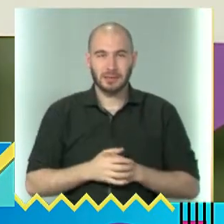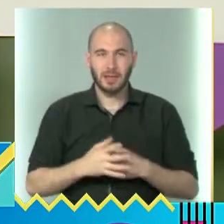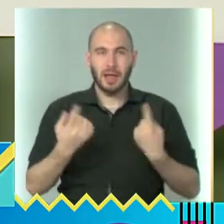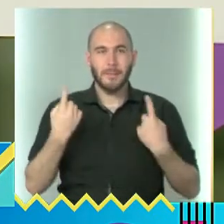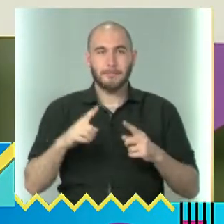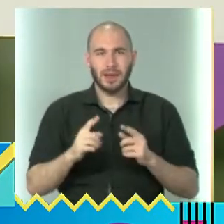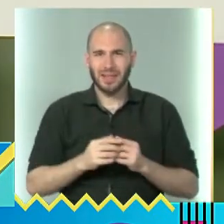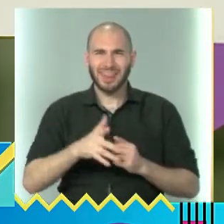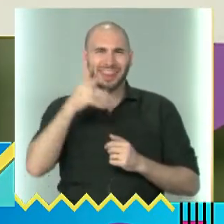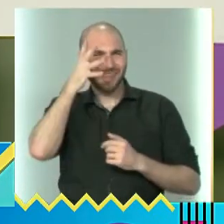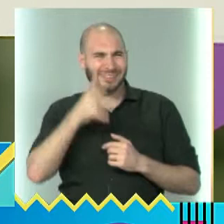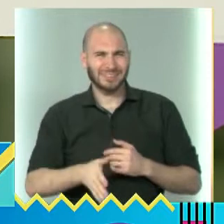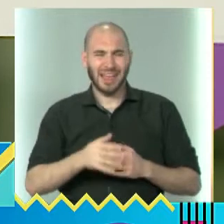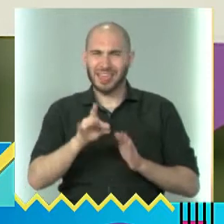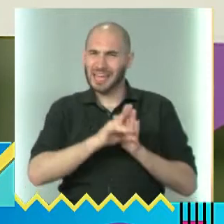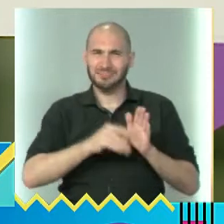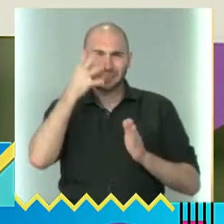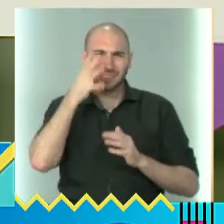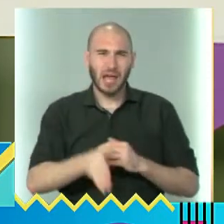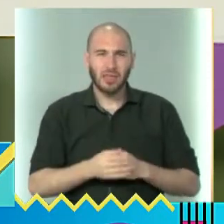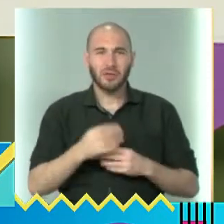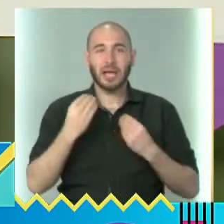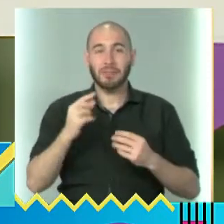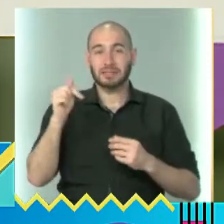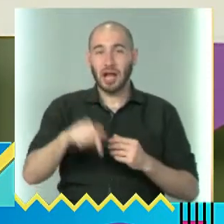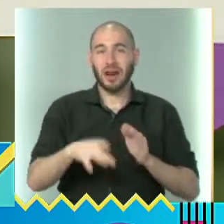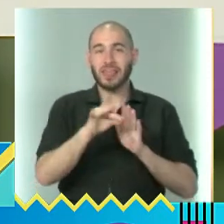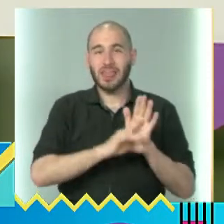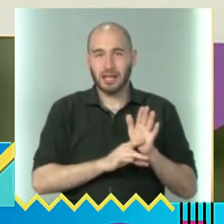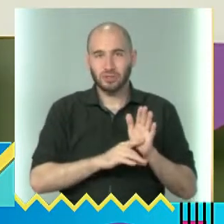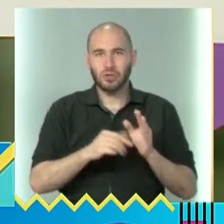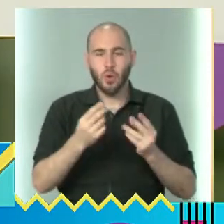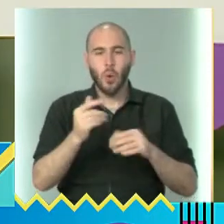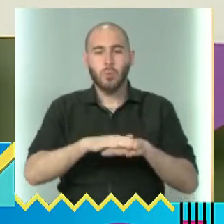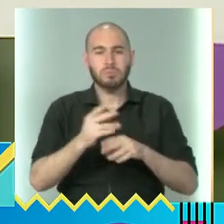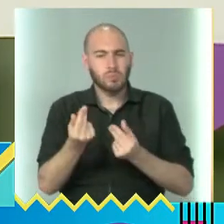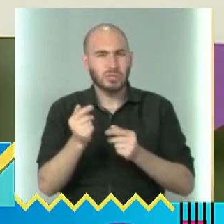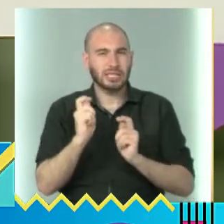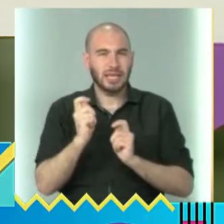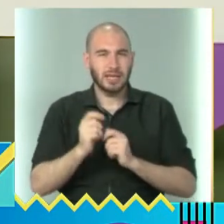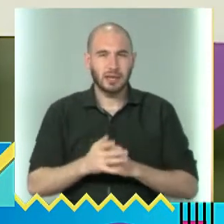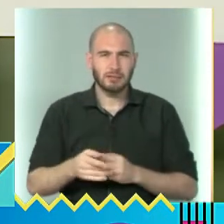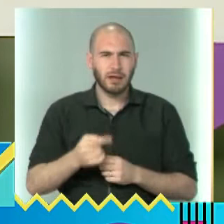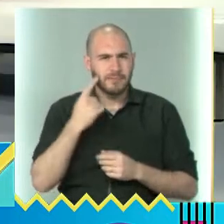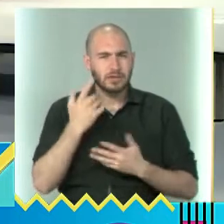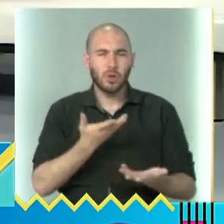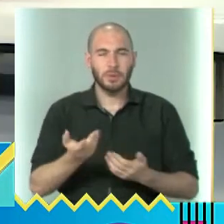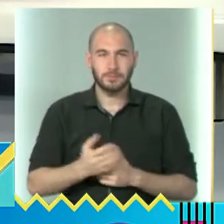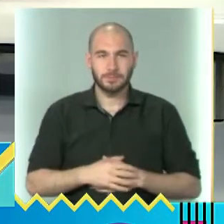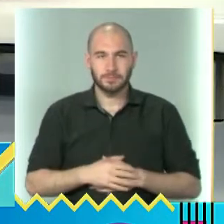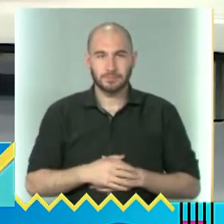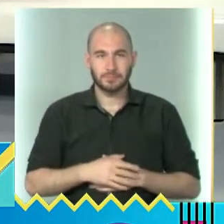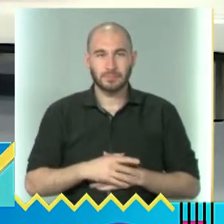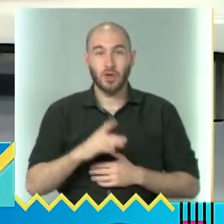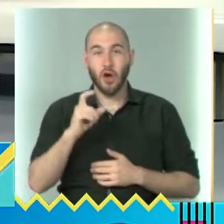una exagerada cantidad de datos. ¿Qué pasa hoy con esos datos? ¿En manos de quién están? ¿Cómo lo vemos?